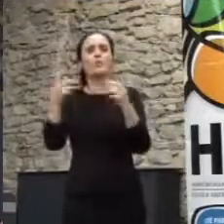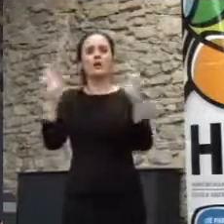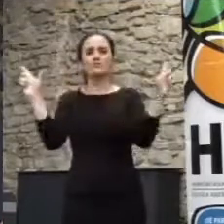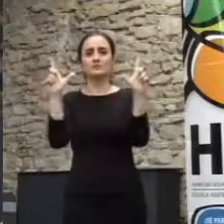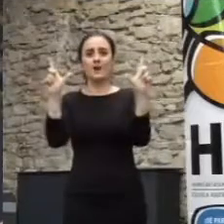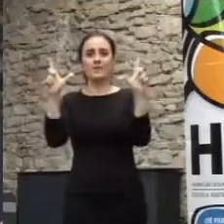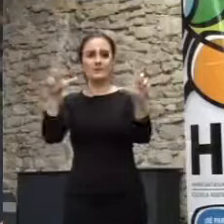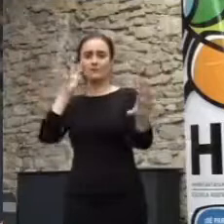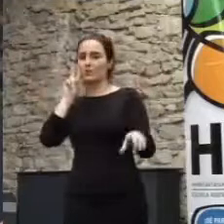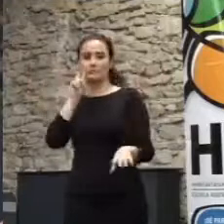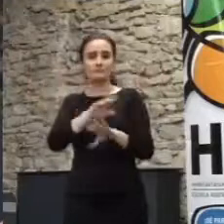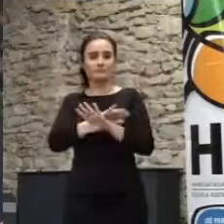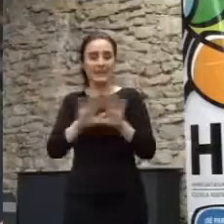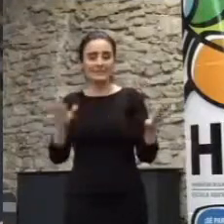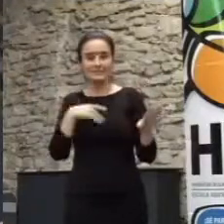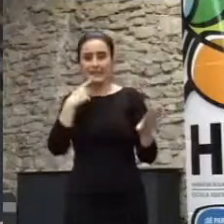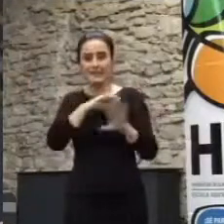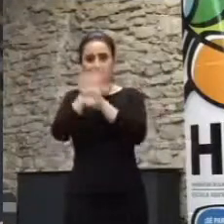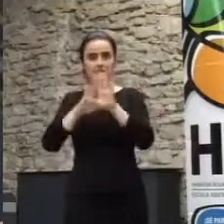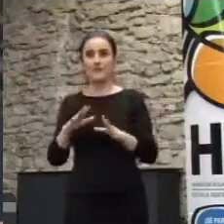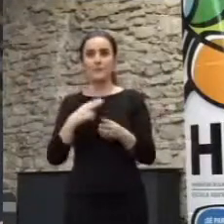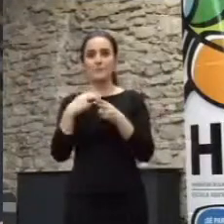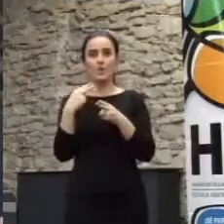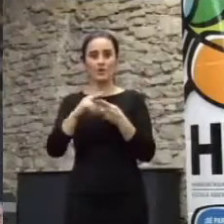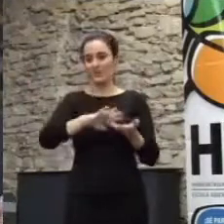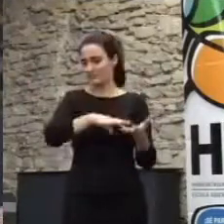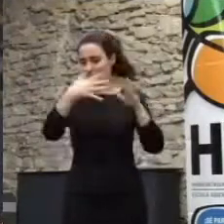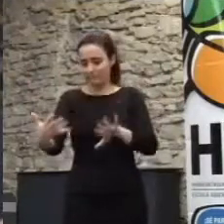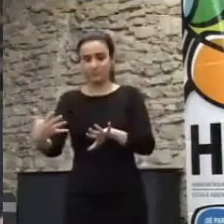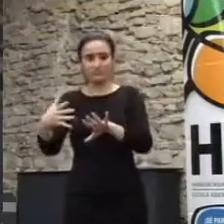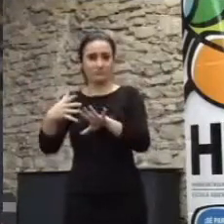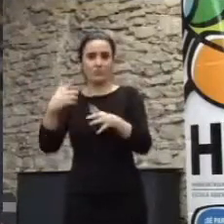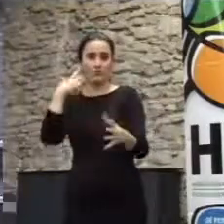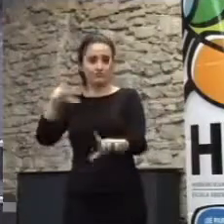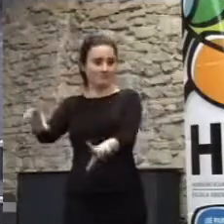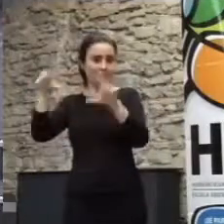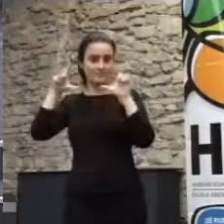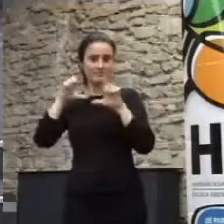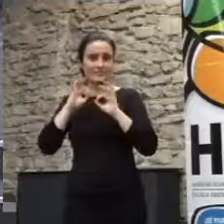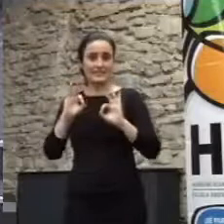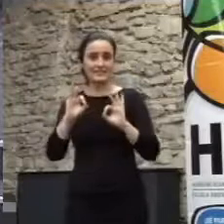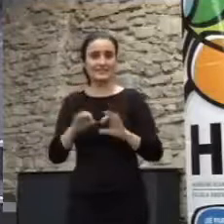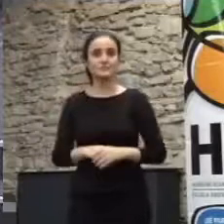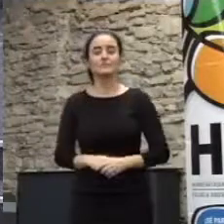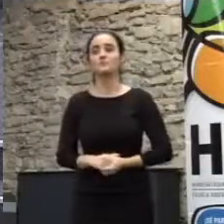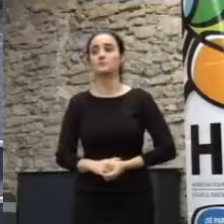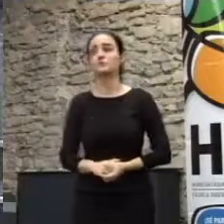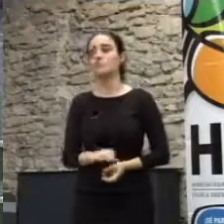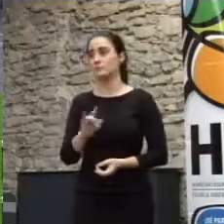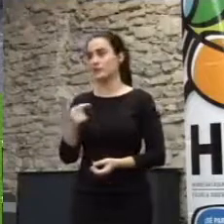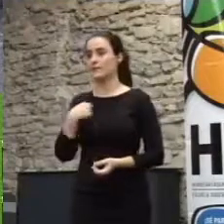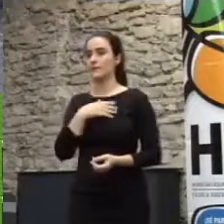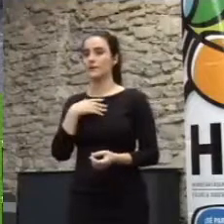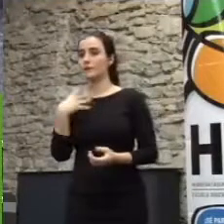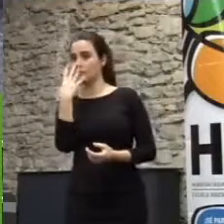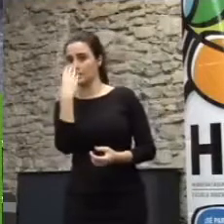qué punto estamos convirtiendo en mediática la política? La política se está convirtiendo... A ver, que se me entienda esto.